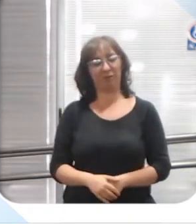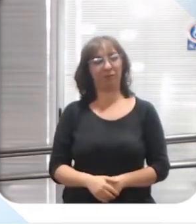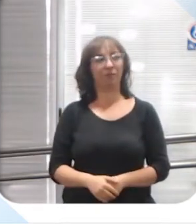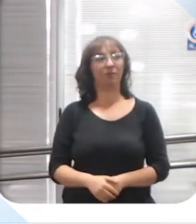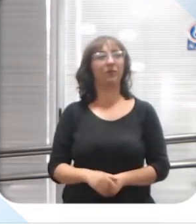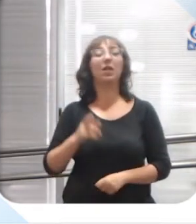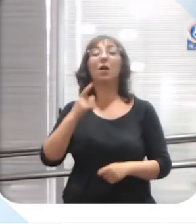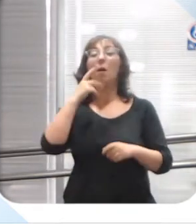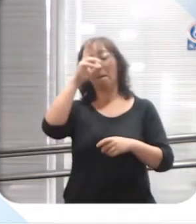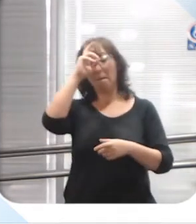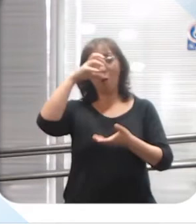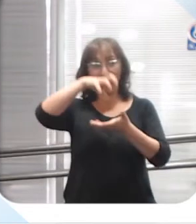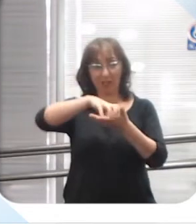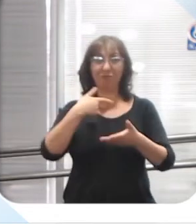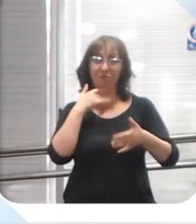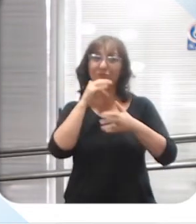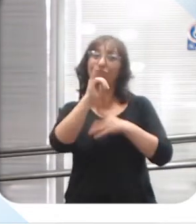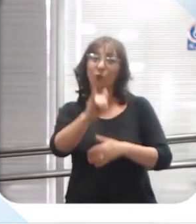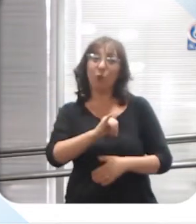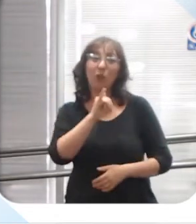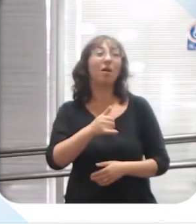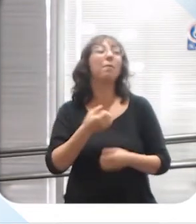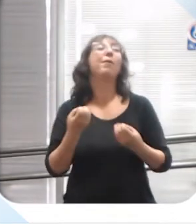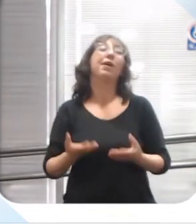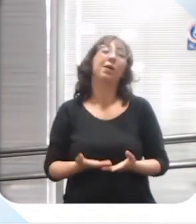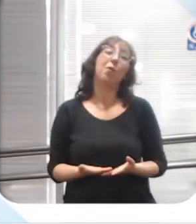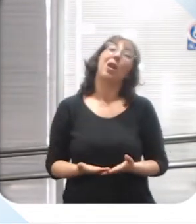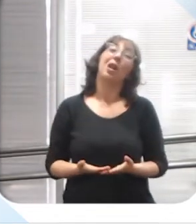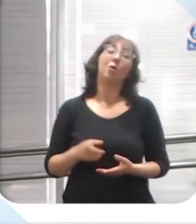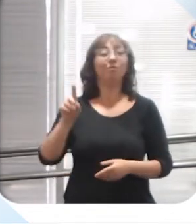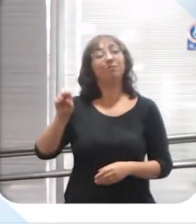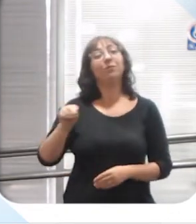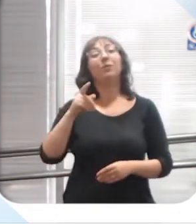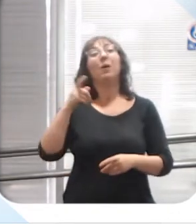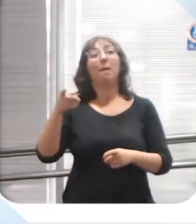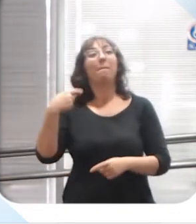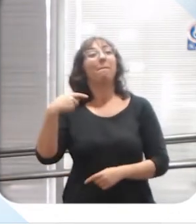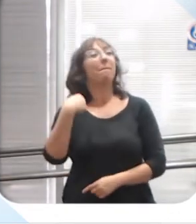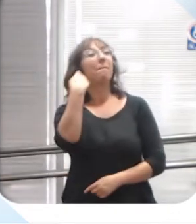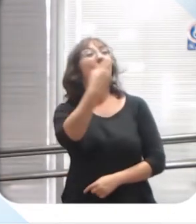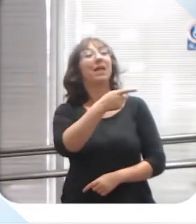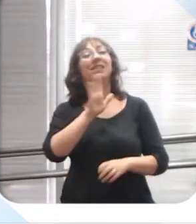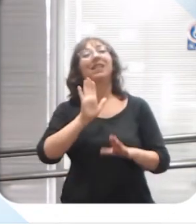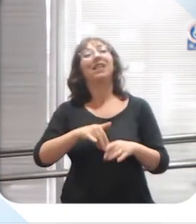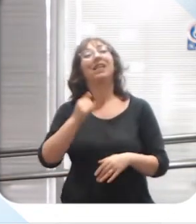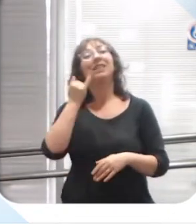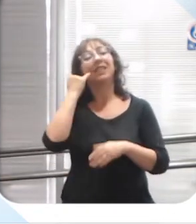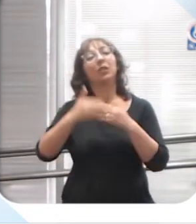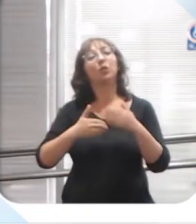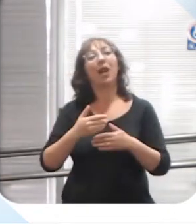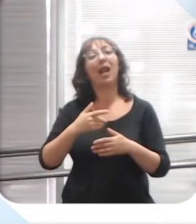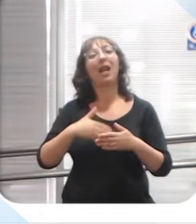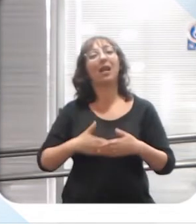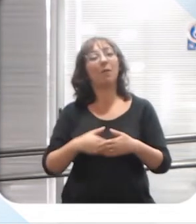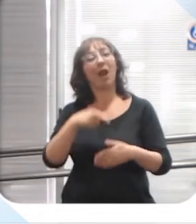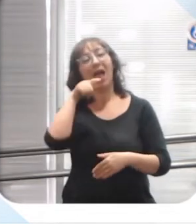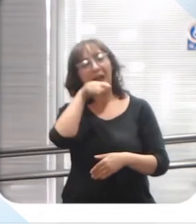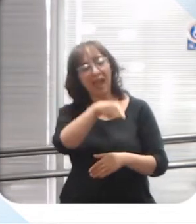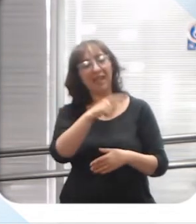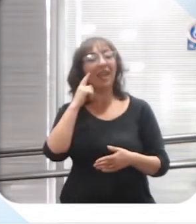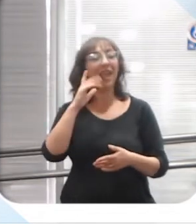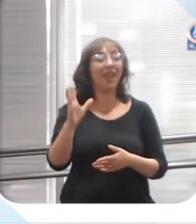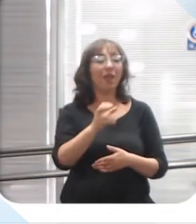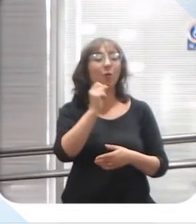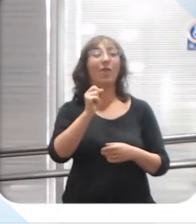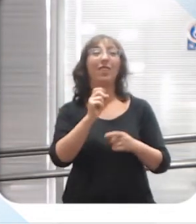las policlínicas lo digo porque a veces tenemos como, bueno, la mandamos a la policlínica de salud sexual y reproductiva pensando que ahí podemos